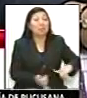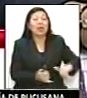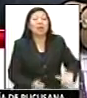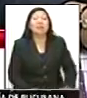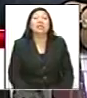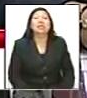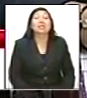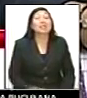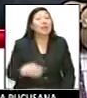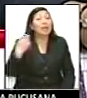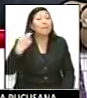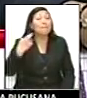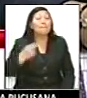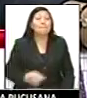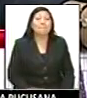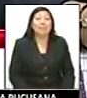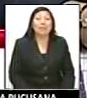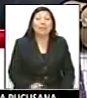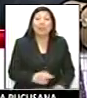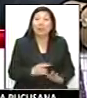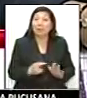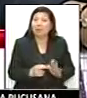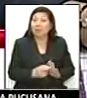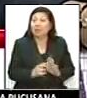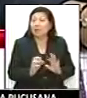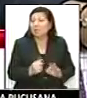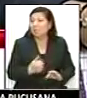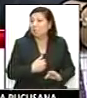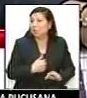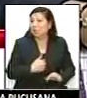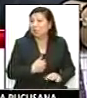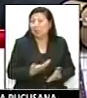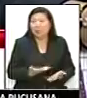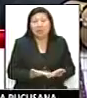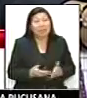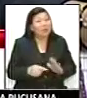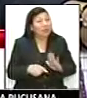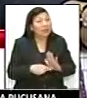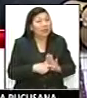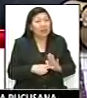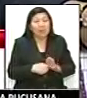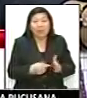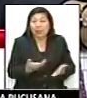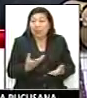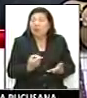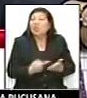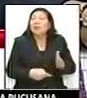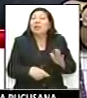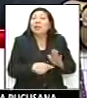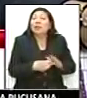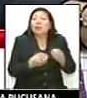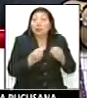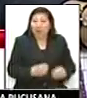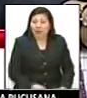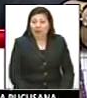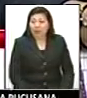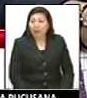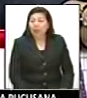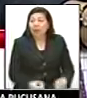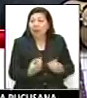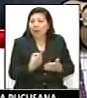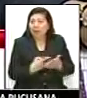fácticamente, políticamente, este proyecto que en sí mismo hubiera sido muy negativo. ¿Por qué negativo?